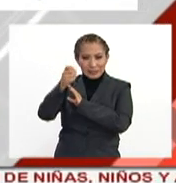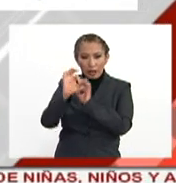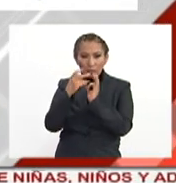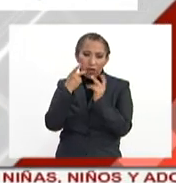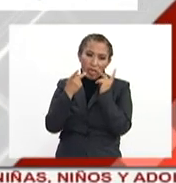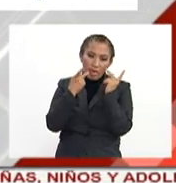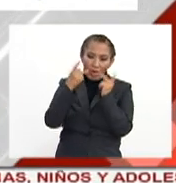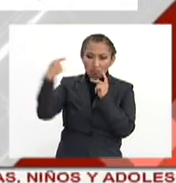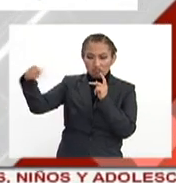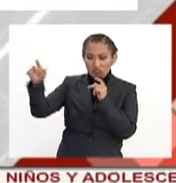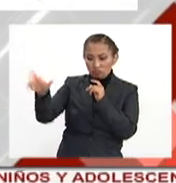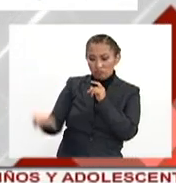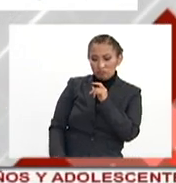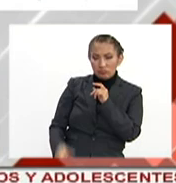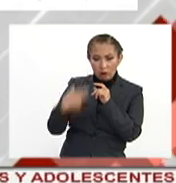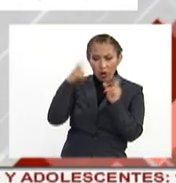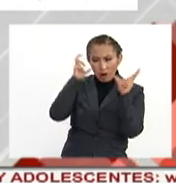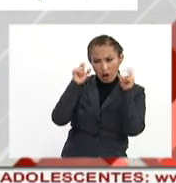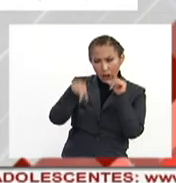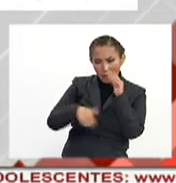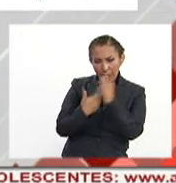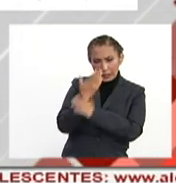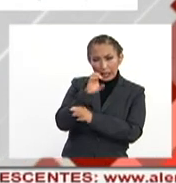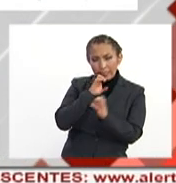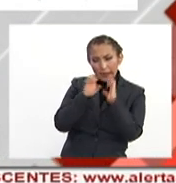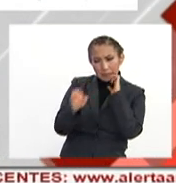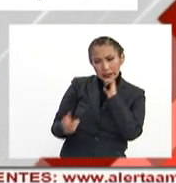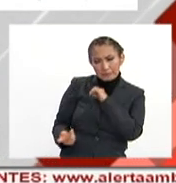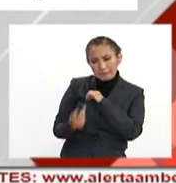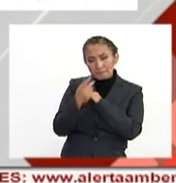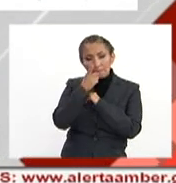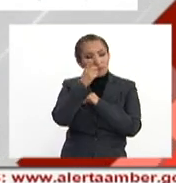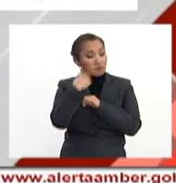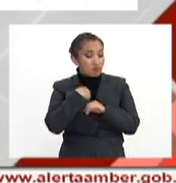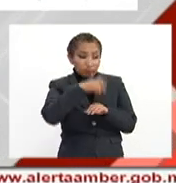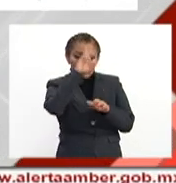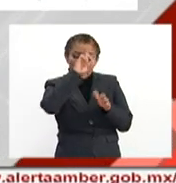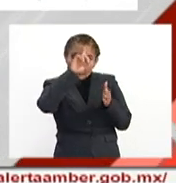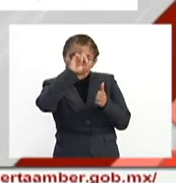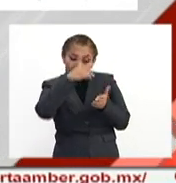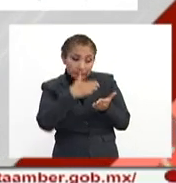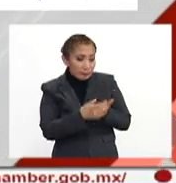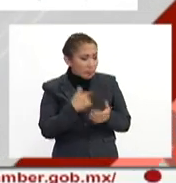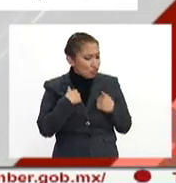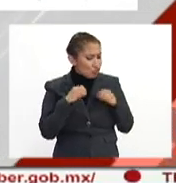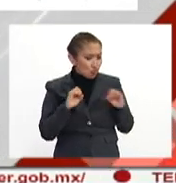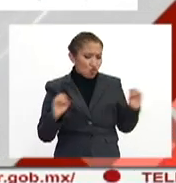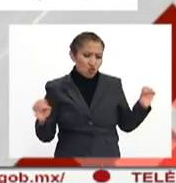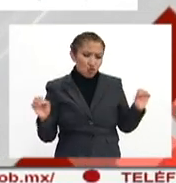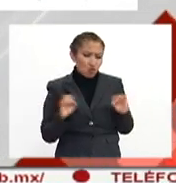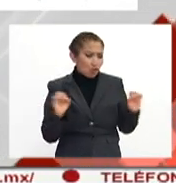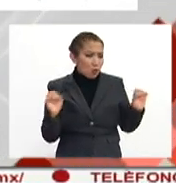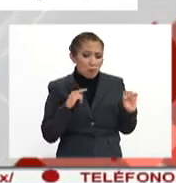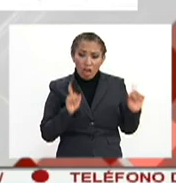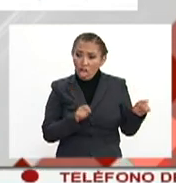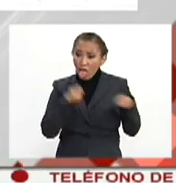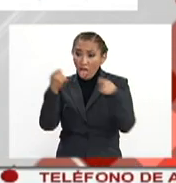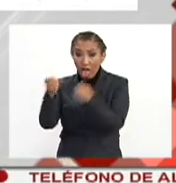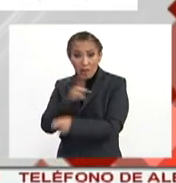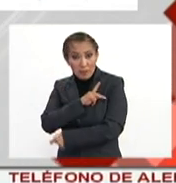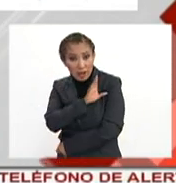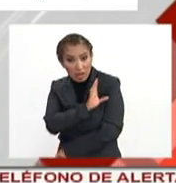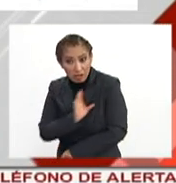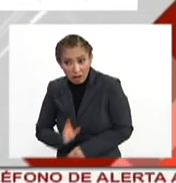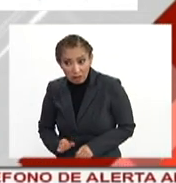la argumentación que él tiene, lo escuchaba hoy en la mañana en una entrevista, donde sugiere que él no tiene por qué conceder su